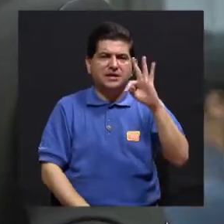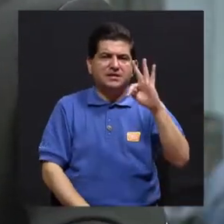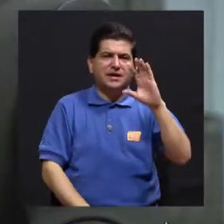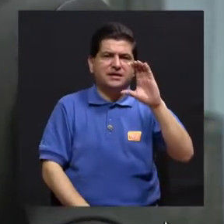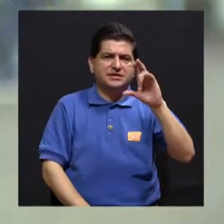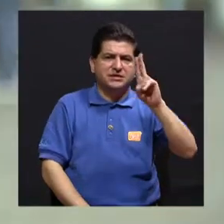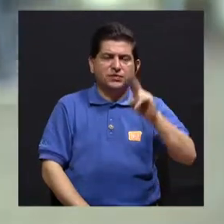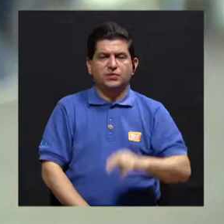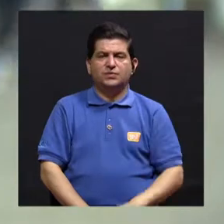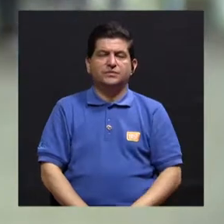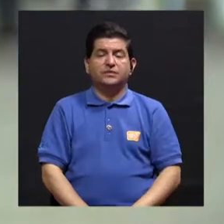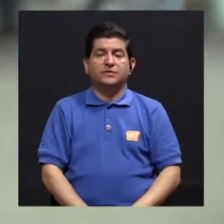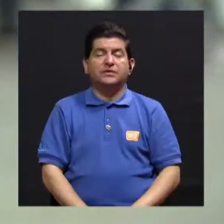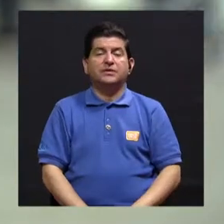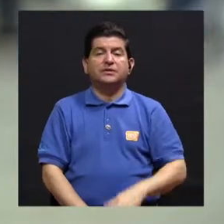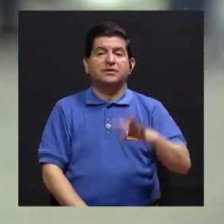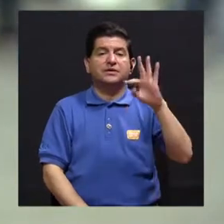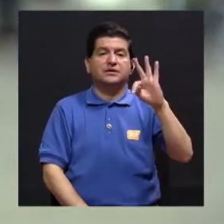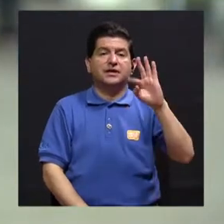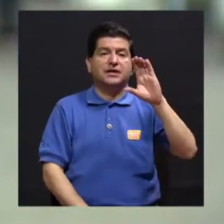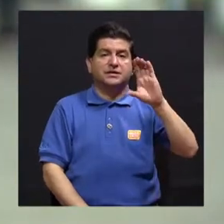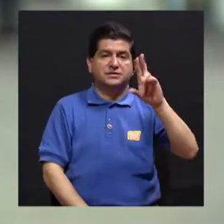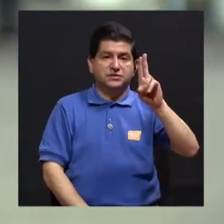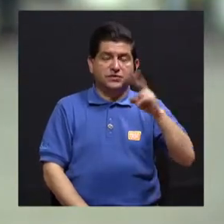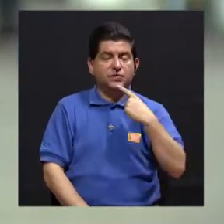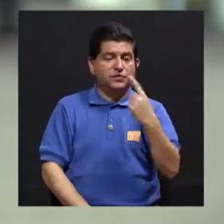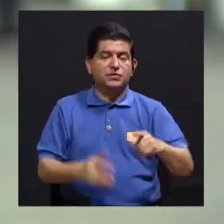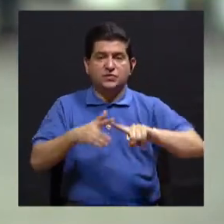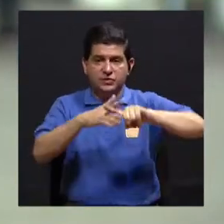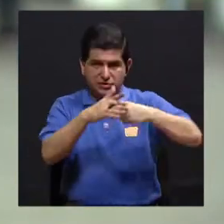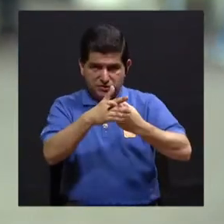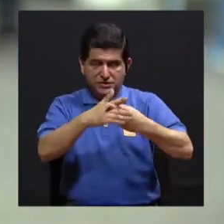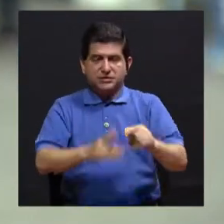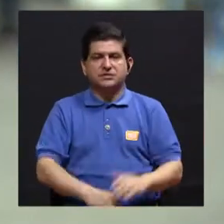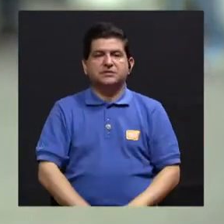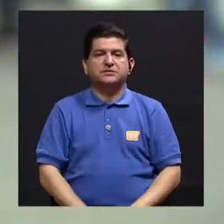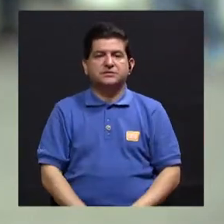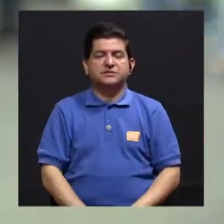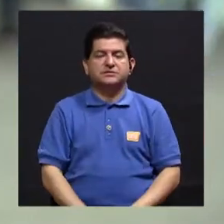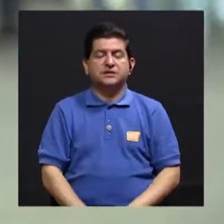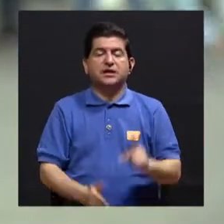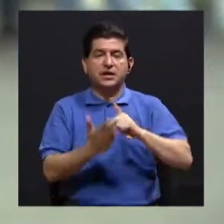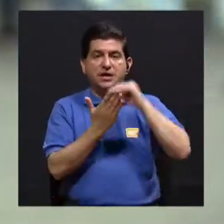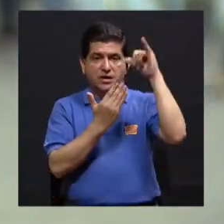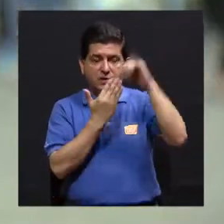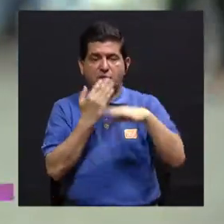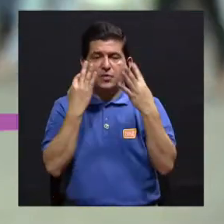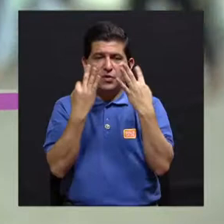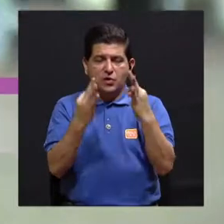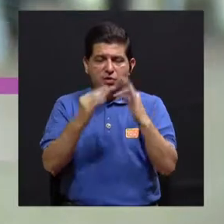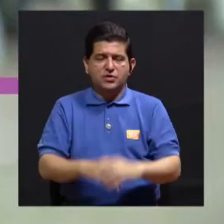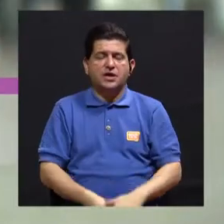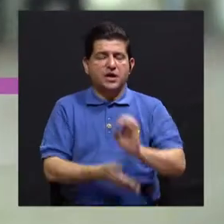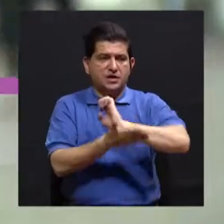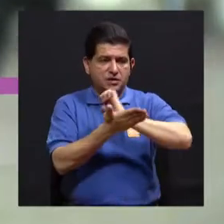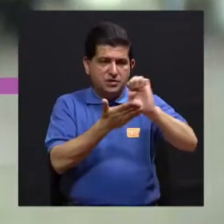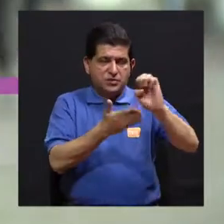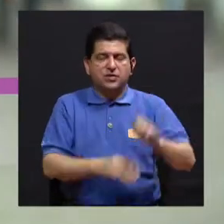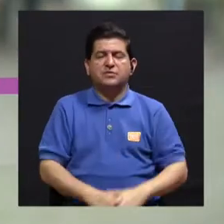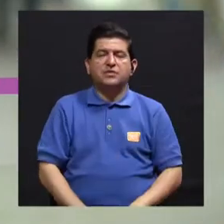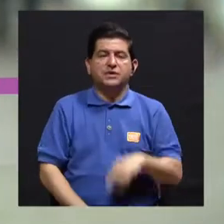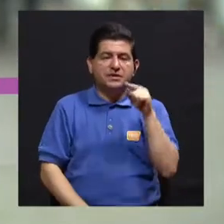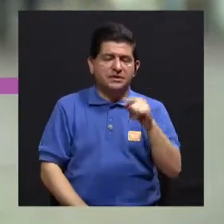ese TCU. Bueno, realmente el TCU, como bien lo decíamos al principio, es un proyecto que pretende la